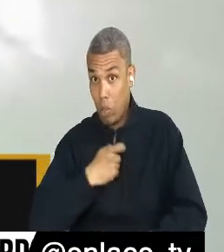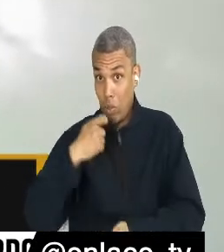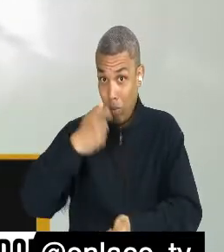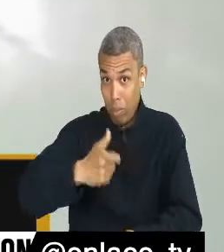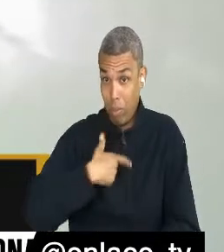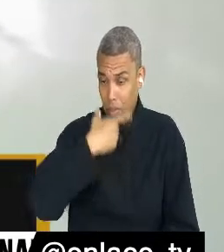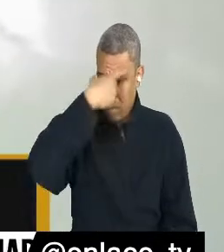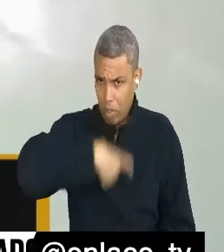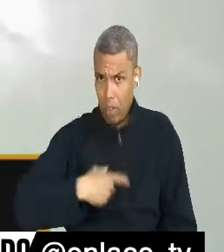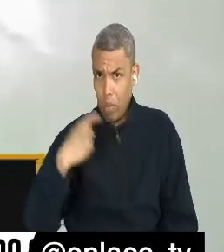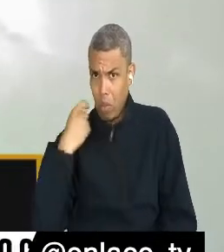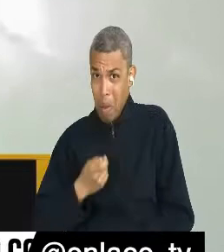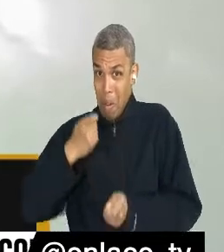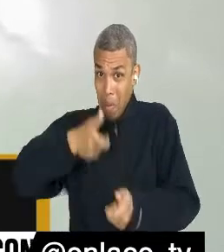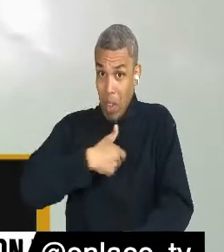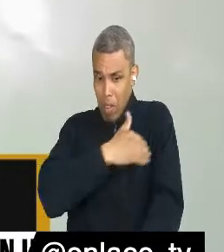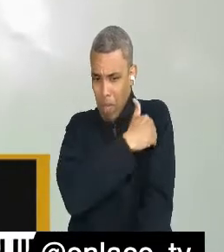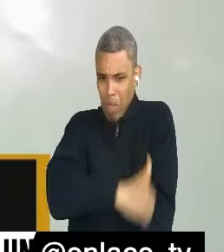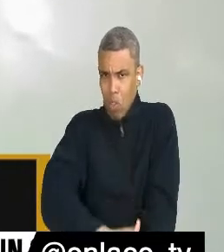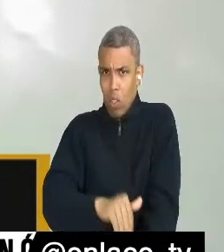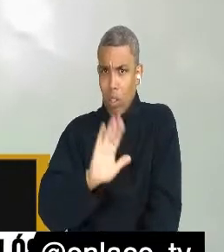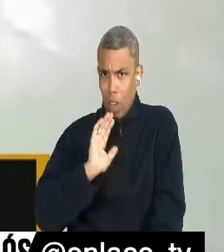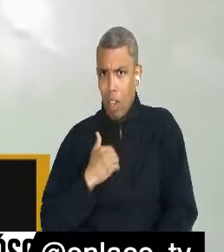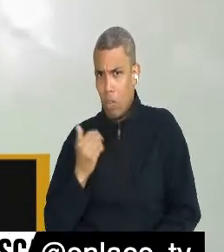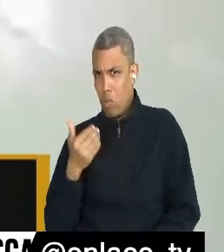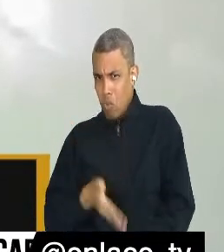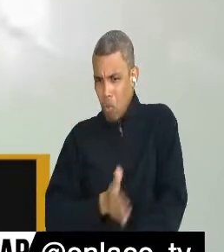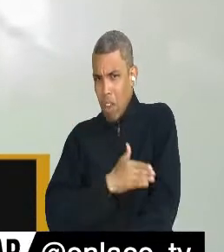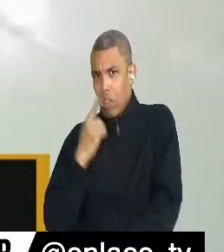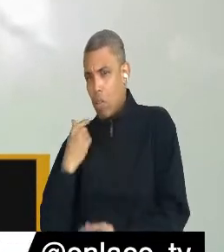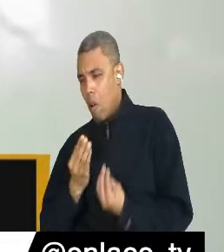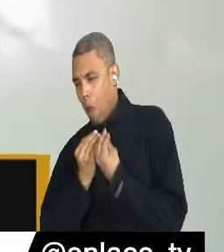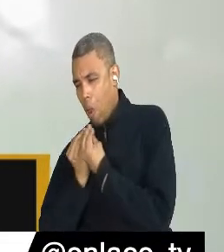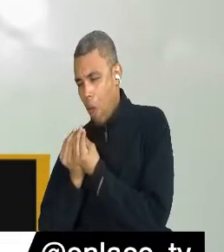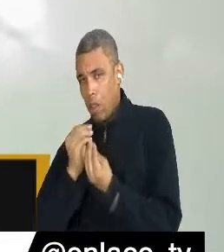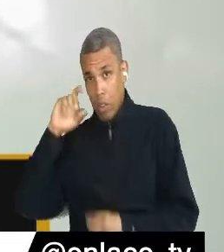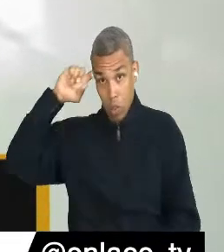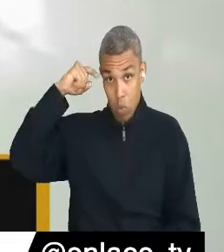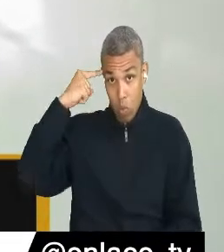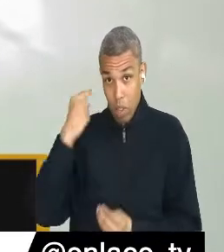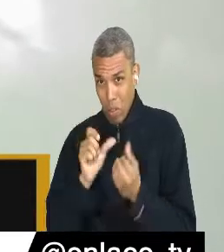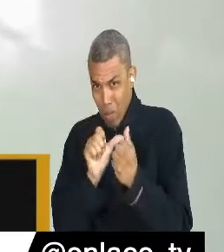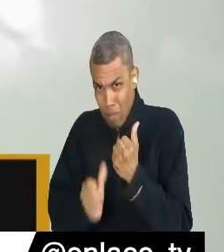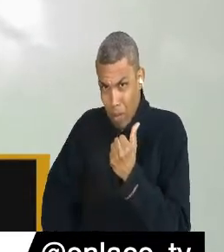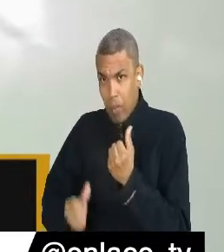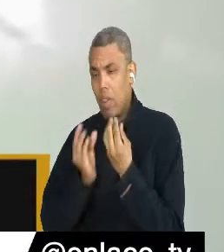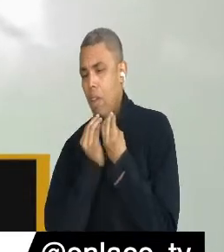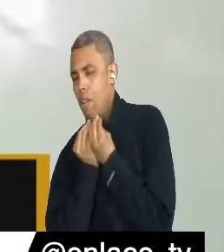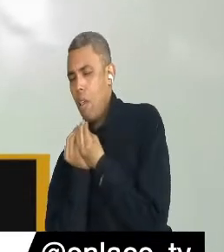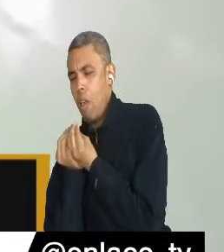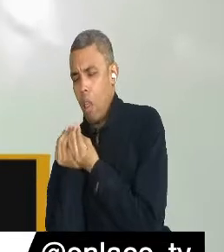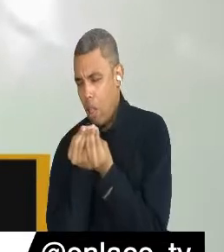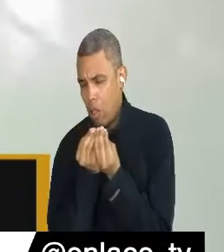de las inversiones más grandes que está haciendo este país en su historia. Ese proceso va en marcha. Yo estuve